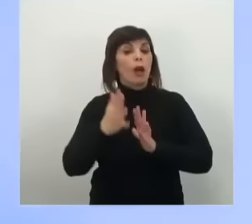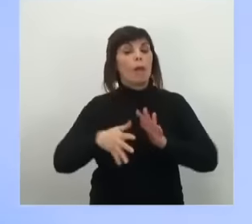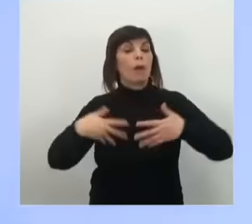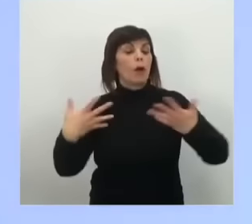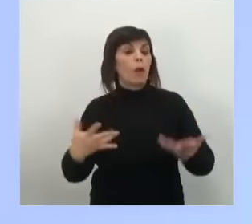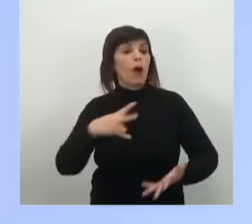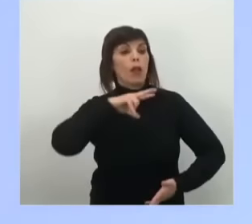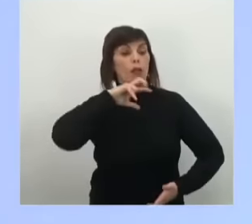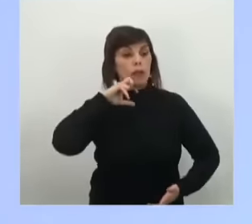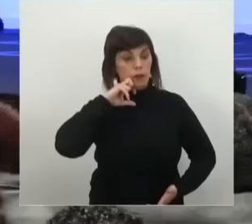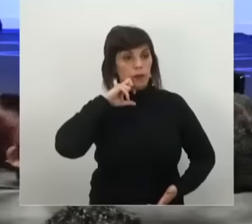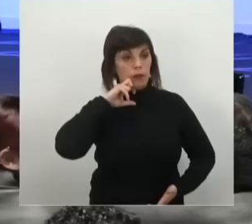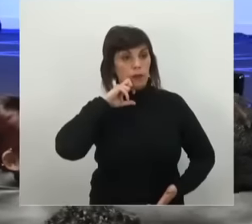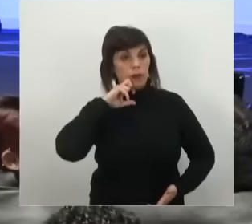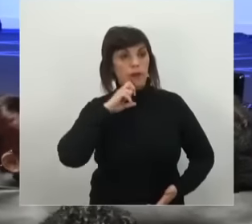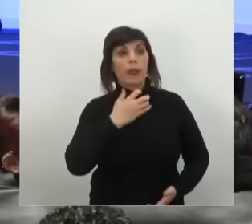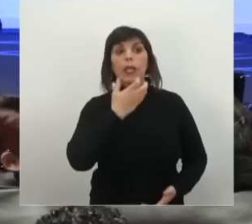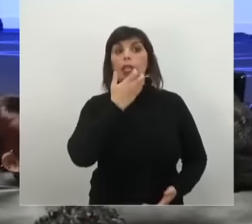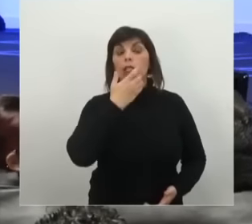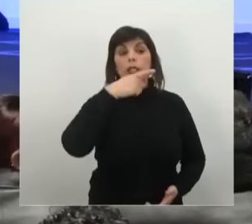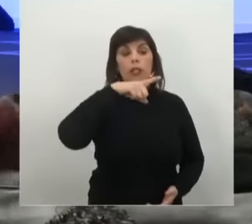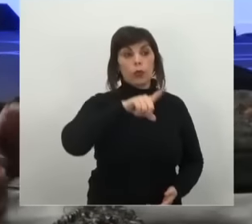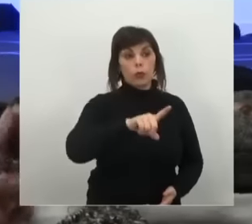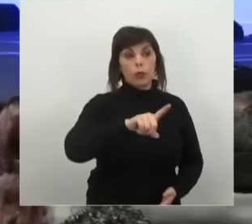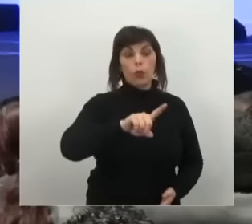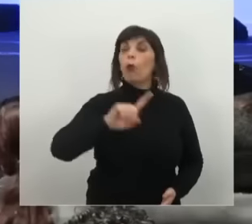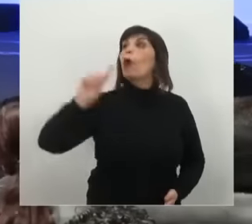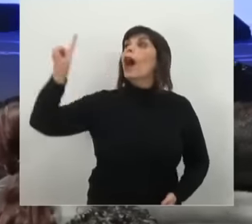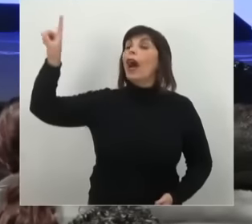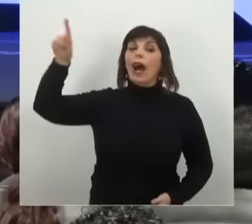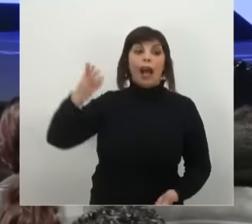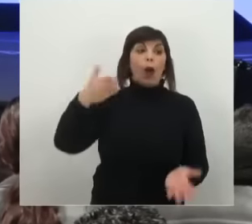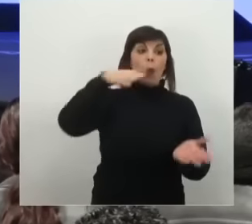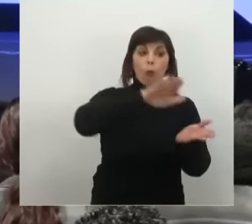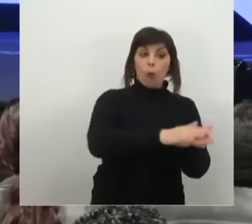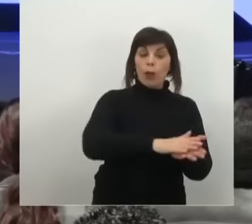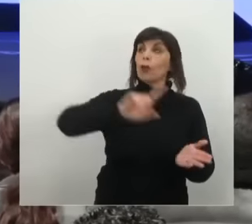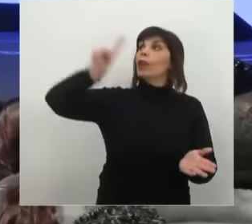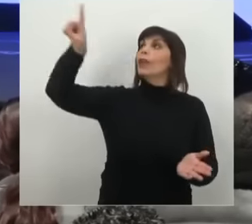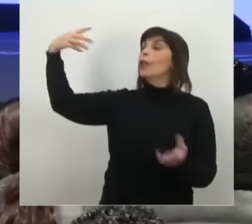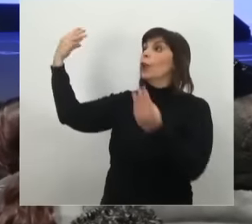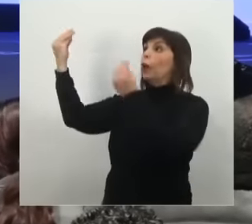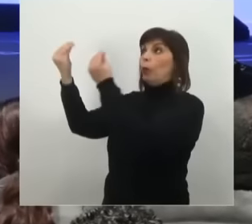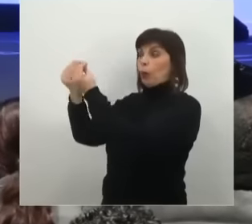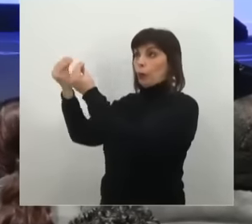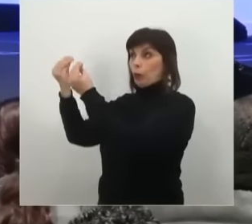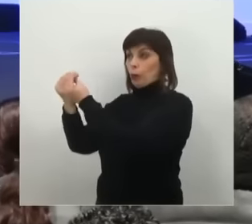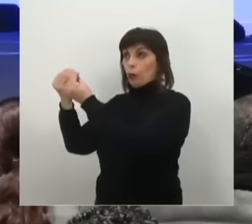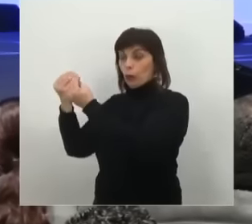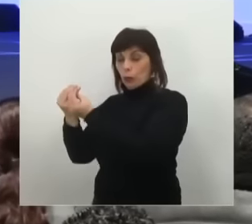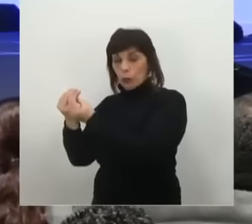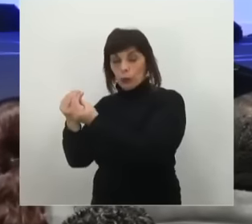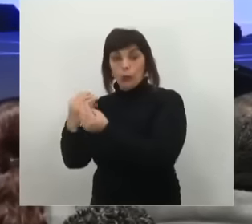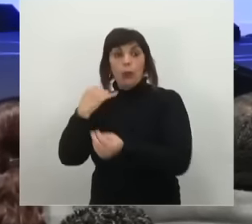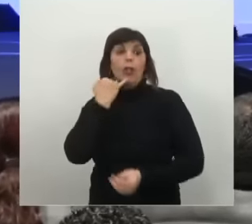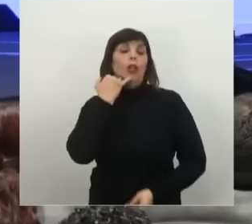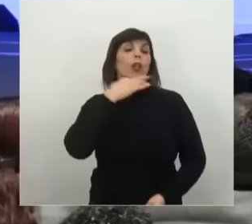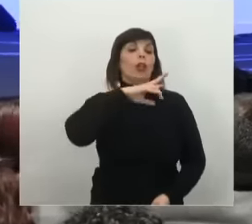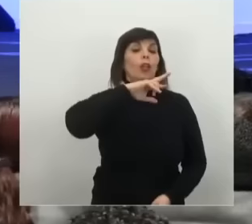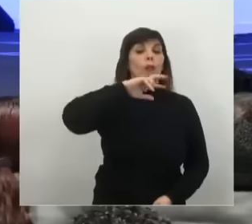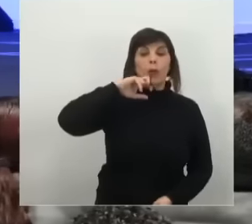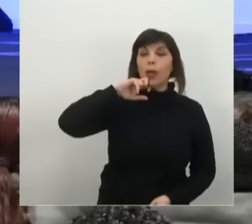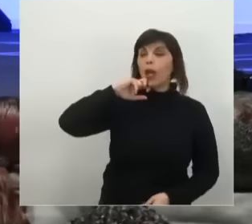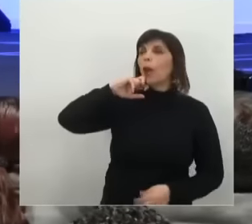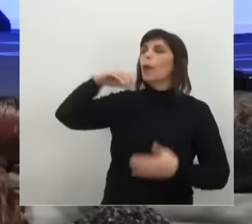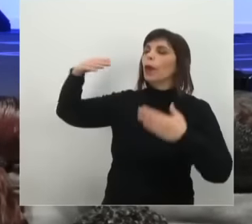se vayan al encuentro con él van a tener que dialogar en hebreo se van a adorar en hebreo juntamente con los